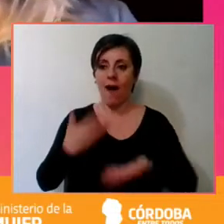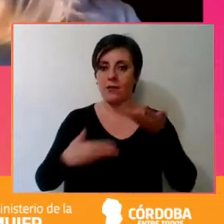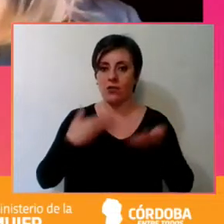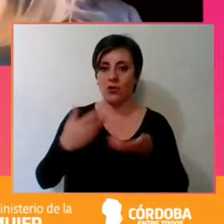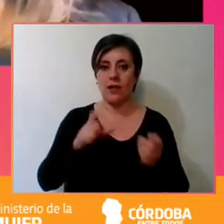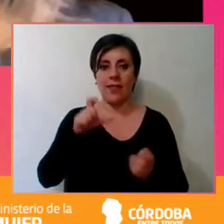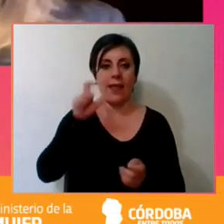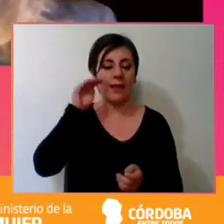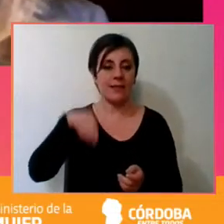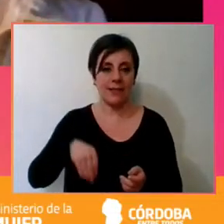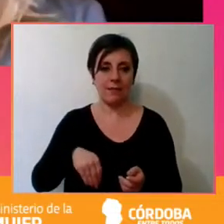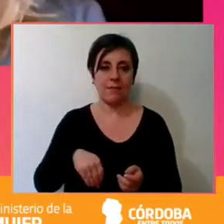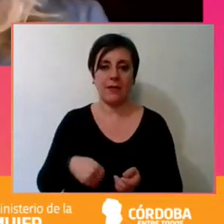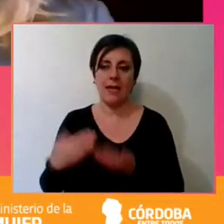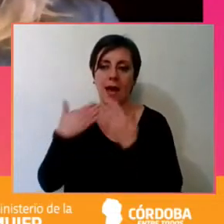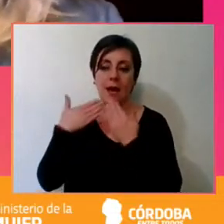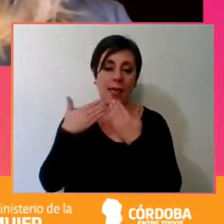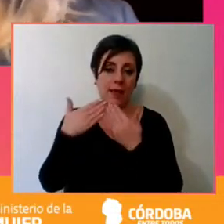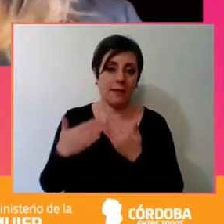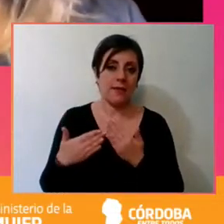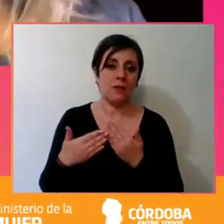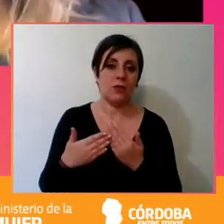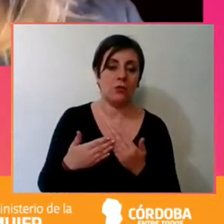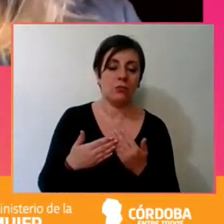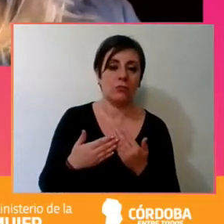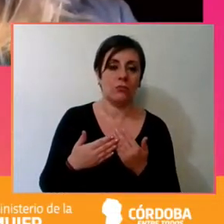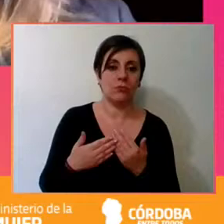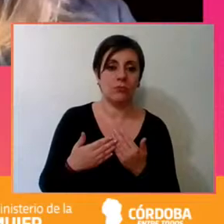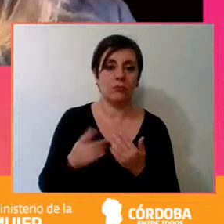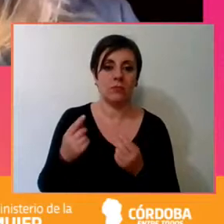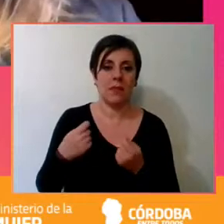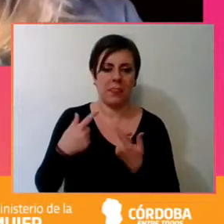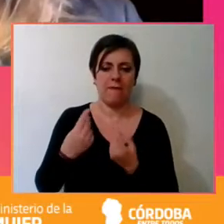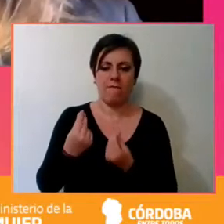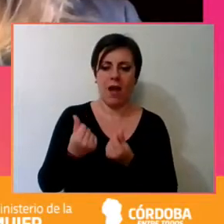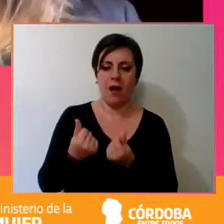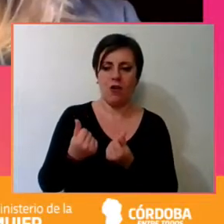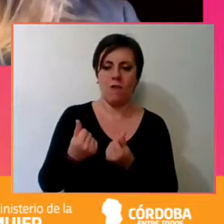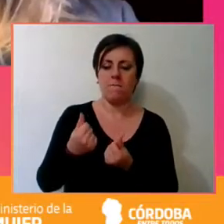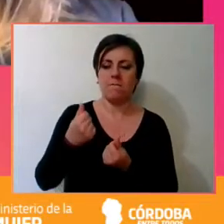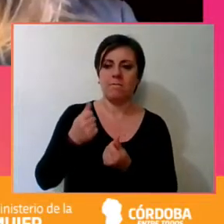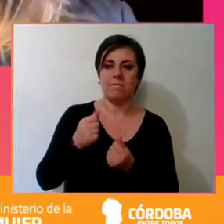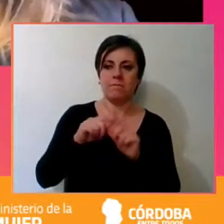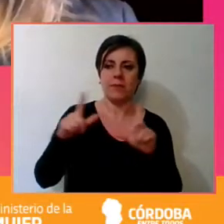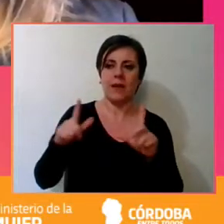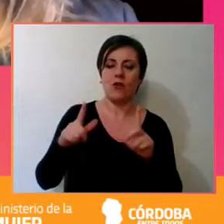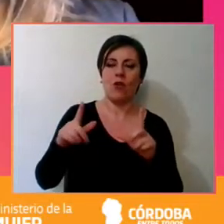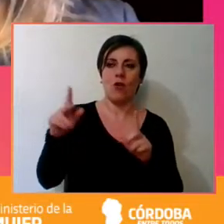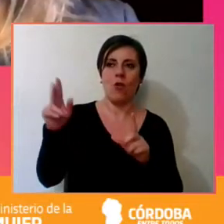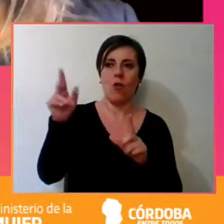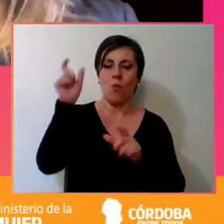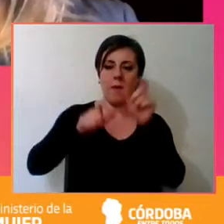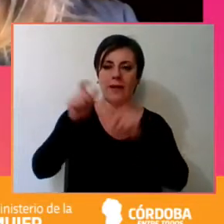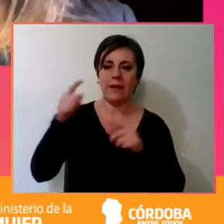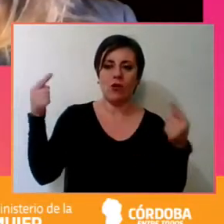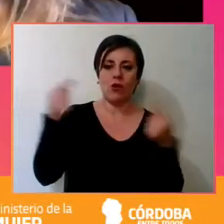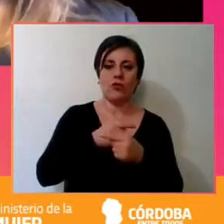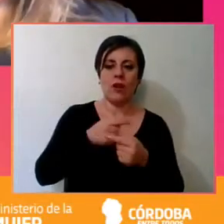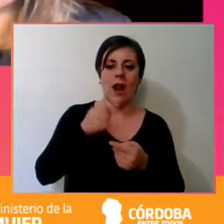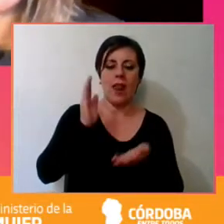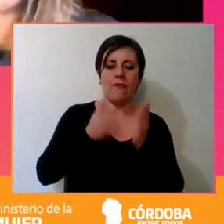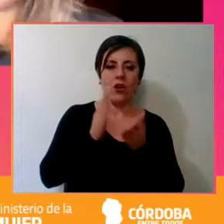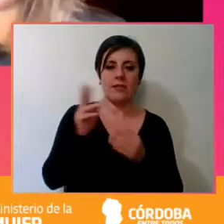y agradeciendo que hayan puesto en valor el Plan Humanitario contra la Violencia de Género que se implementa